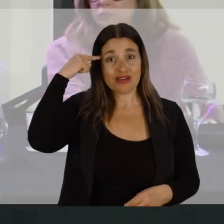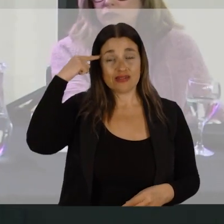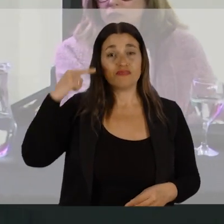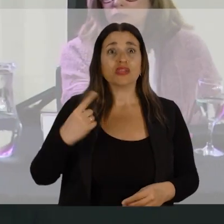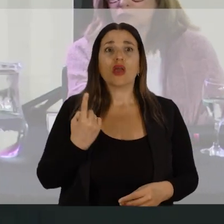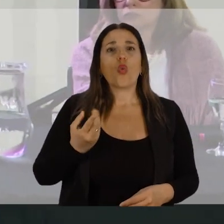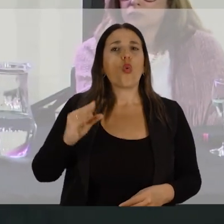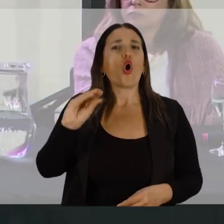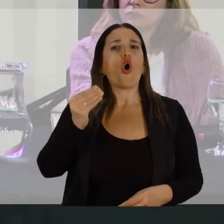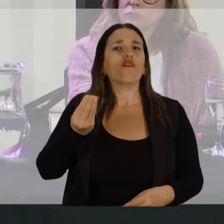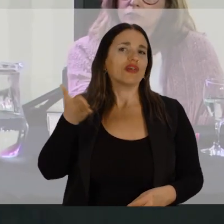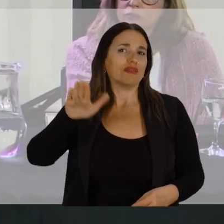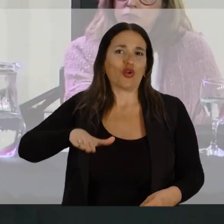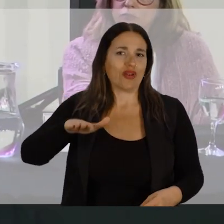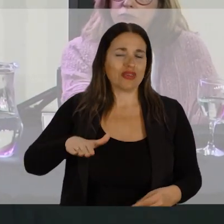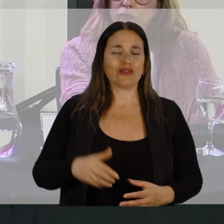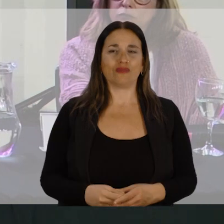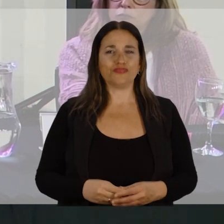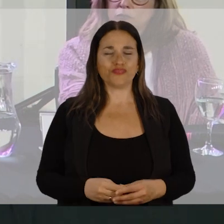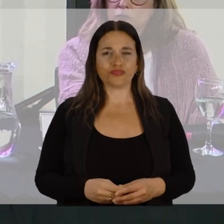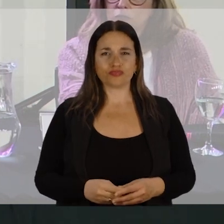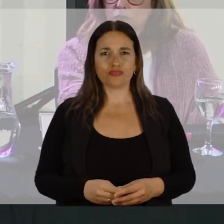Pensar que un chiquilín,